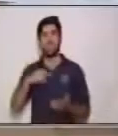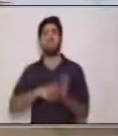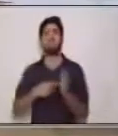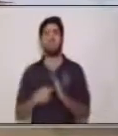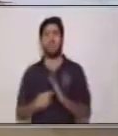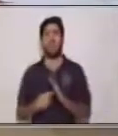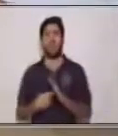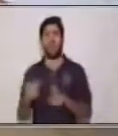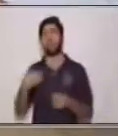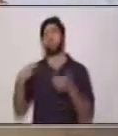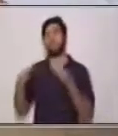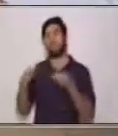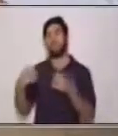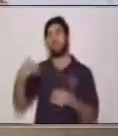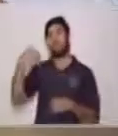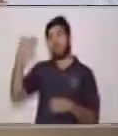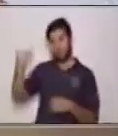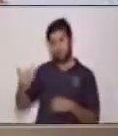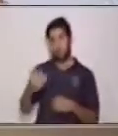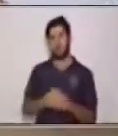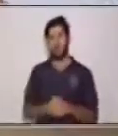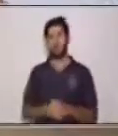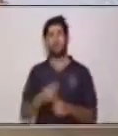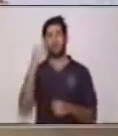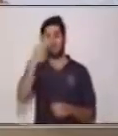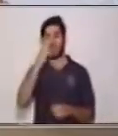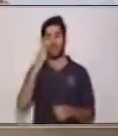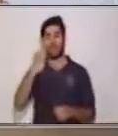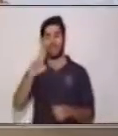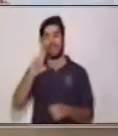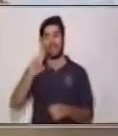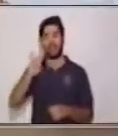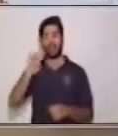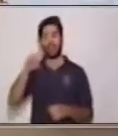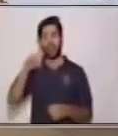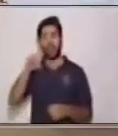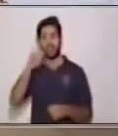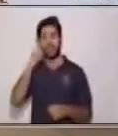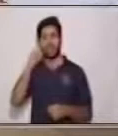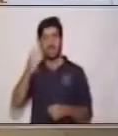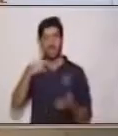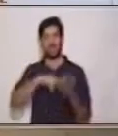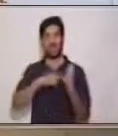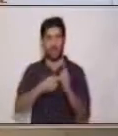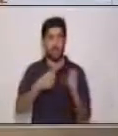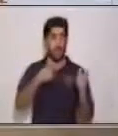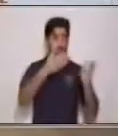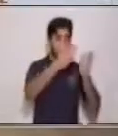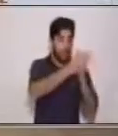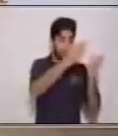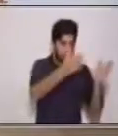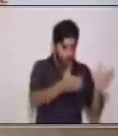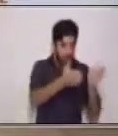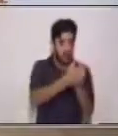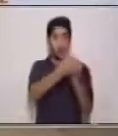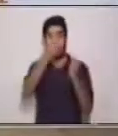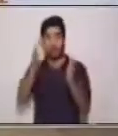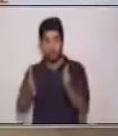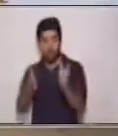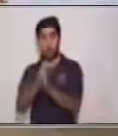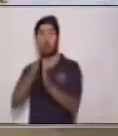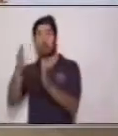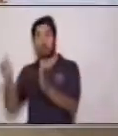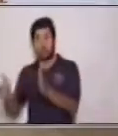se evidencia esto. Las secuencias, o sea, los pasos que se dan en un texto instructivo, deben comenzar con